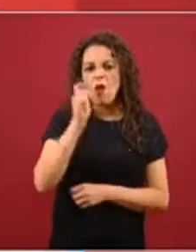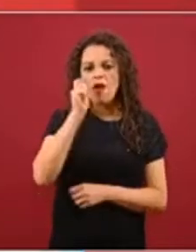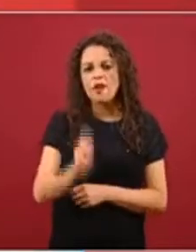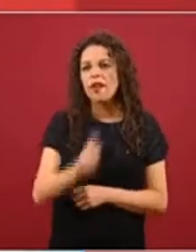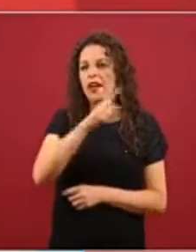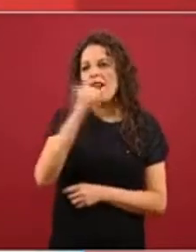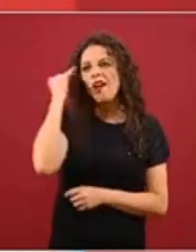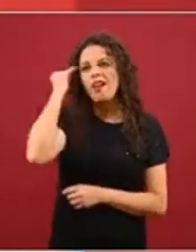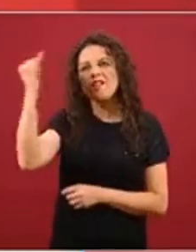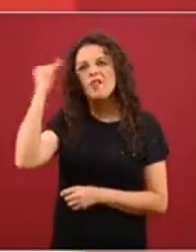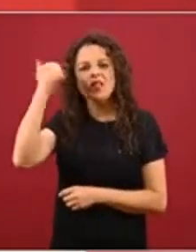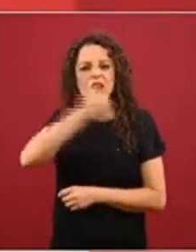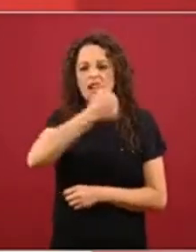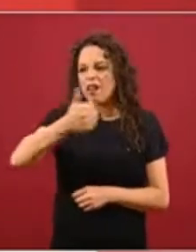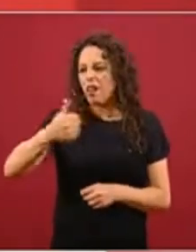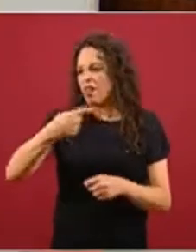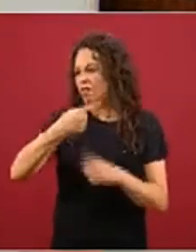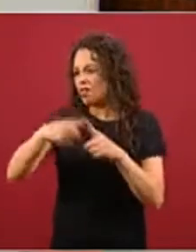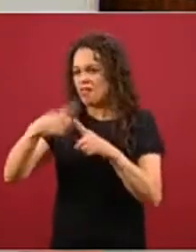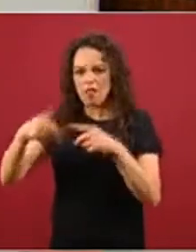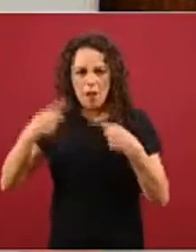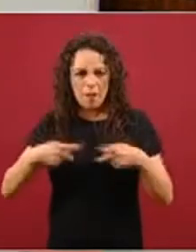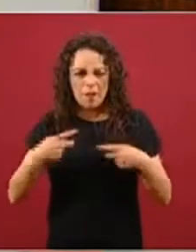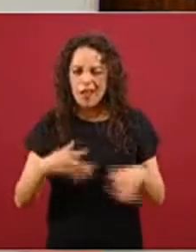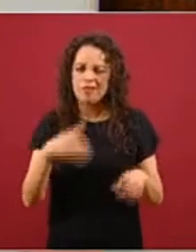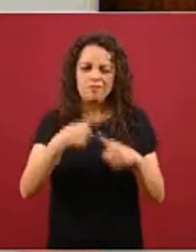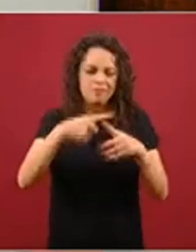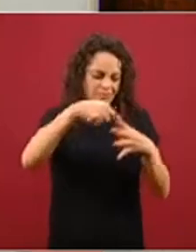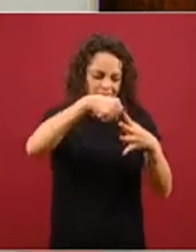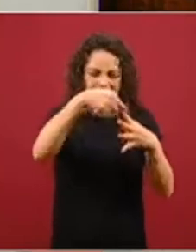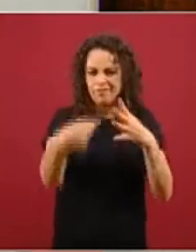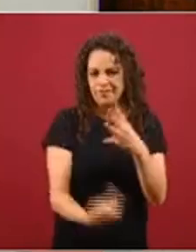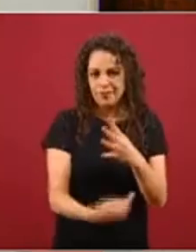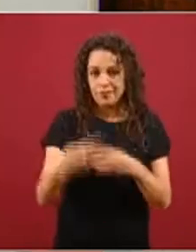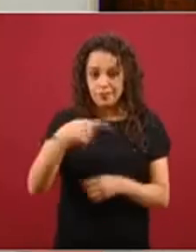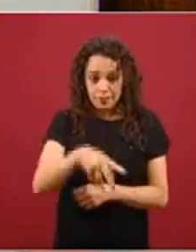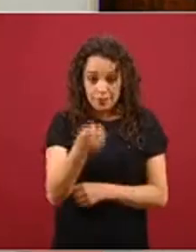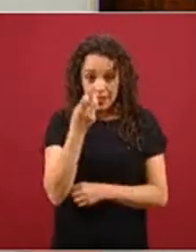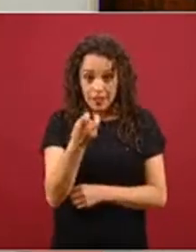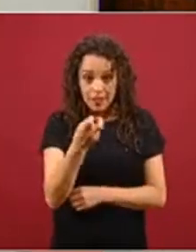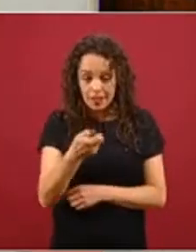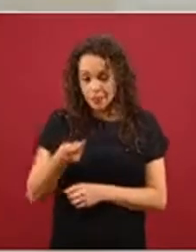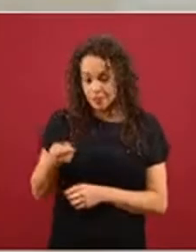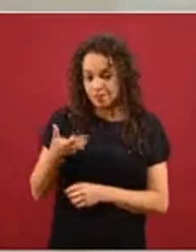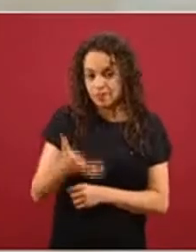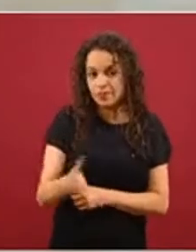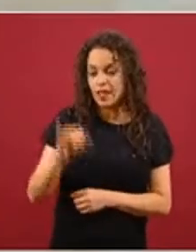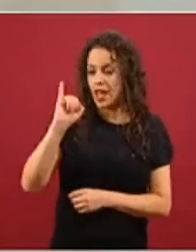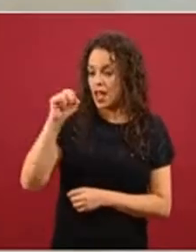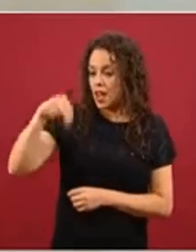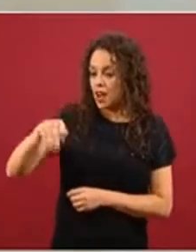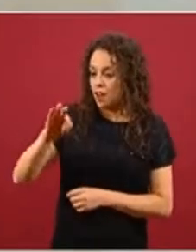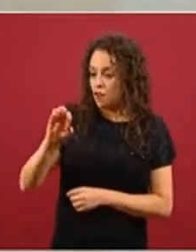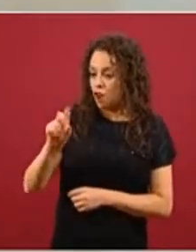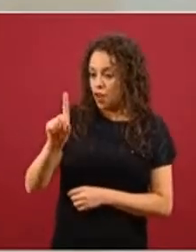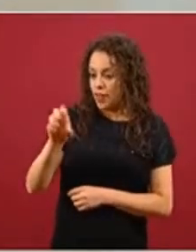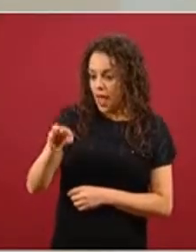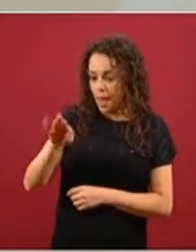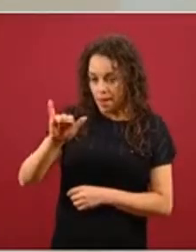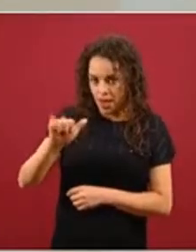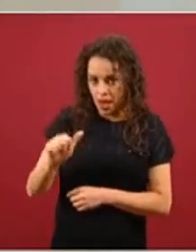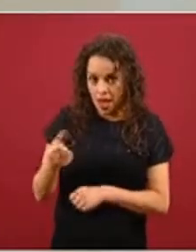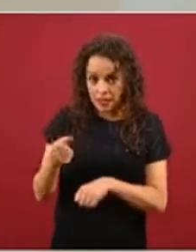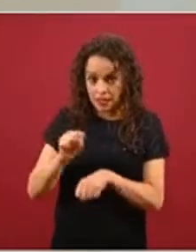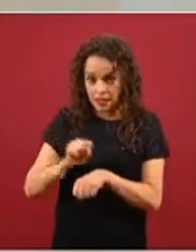ideológica, en fin, hay muchas motivaciones. Pero todo este fenómeno es la infodemia. Hace algunas